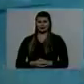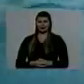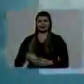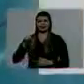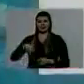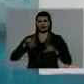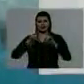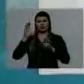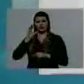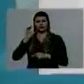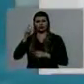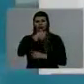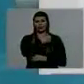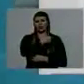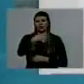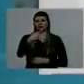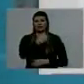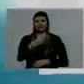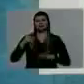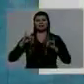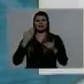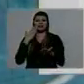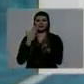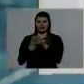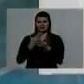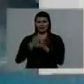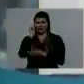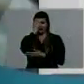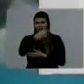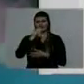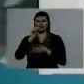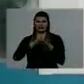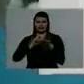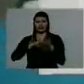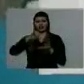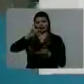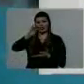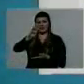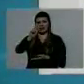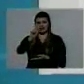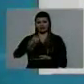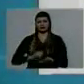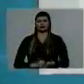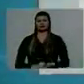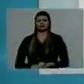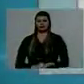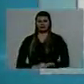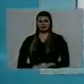El Editorial del Día es presentado por la Facultad de Teología, sede IBA.